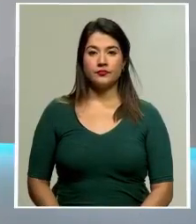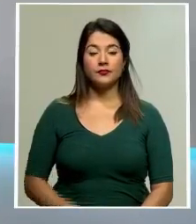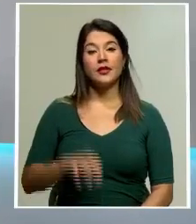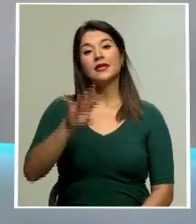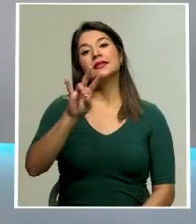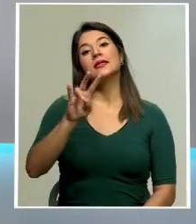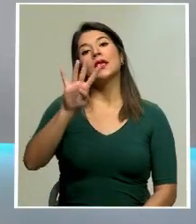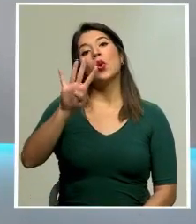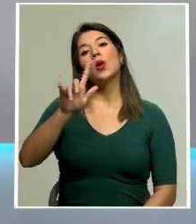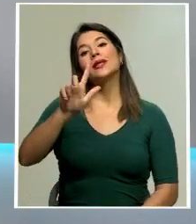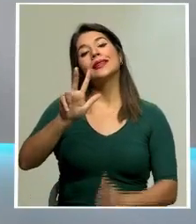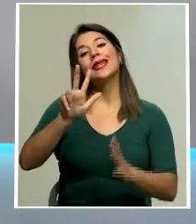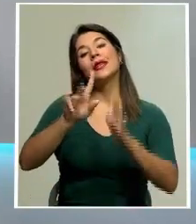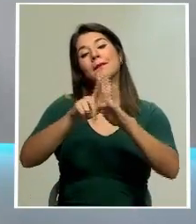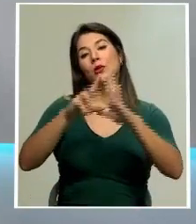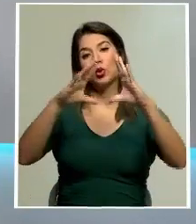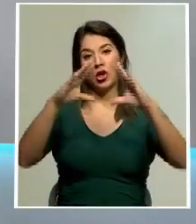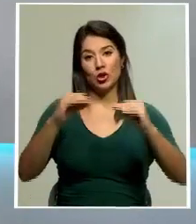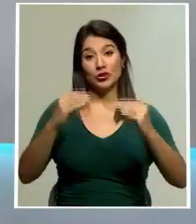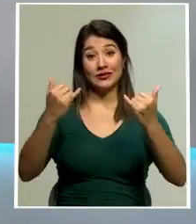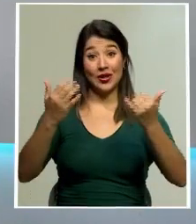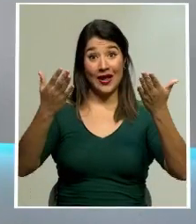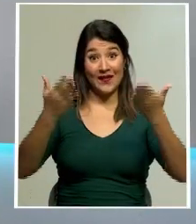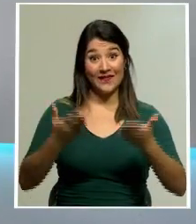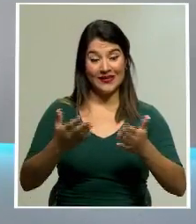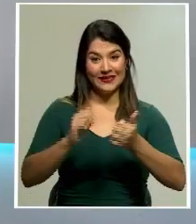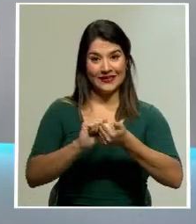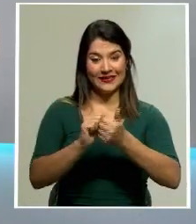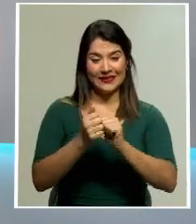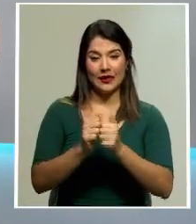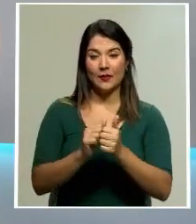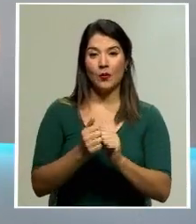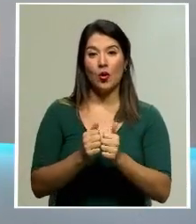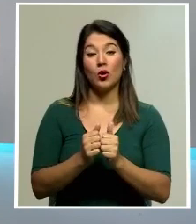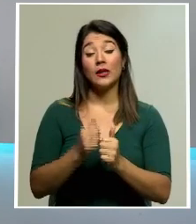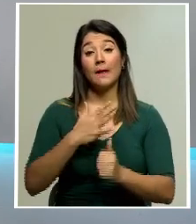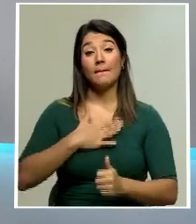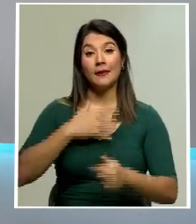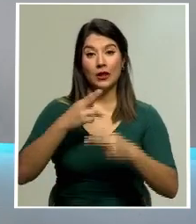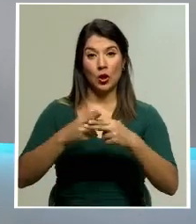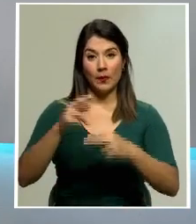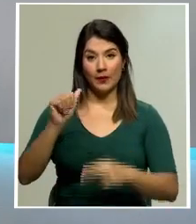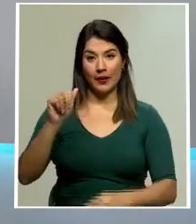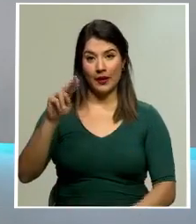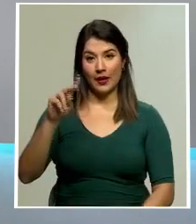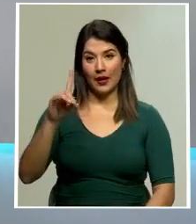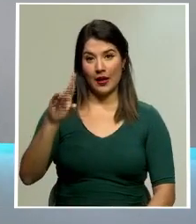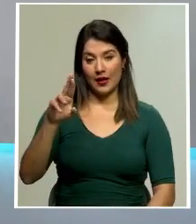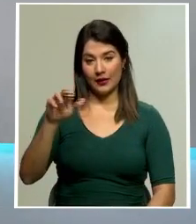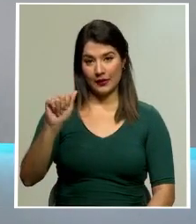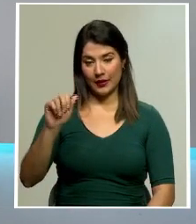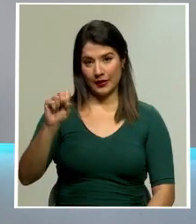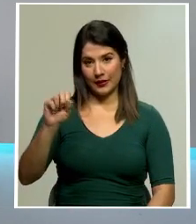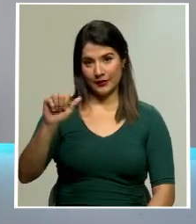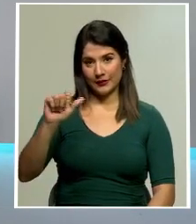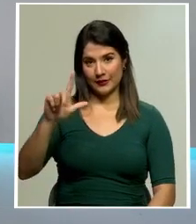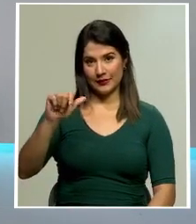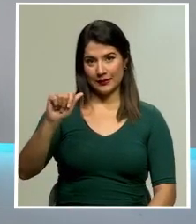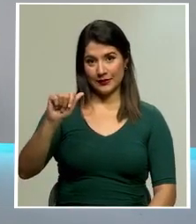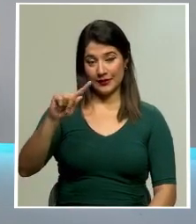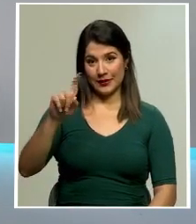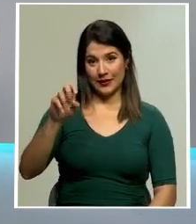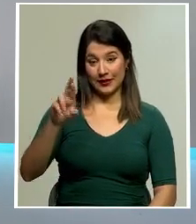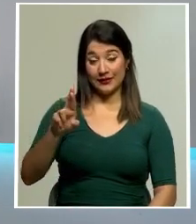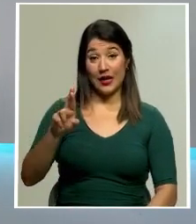Siete y 7:43 de la noche, le damos la bienvenida a la información deportiva. Les saluda Andrea Salazar. Brian Ruiz cumplirá